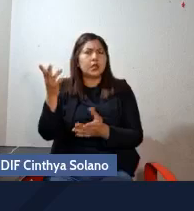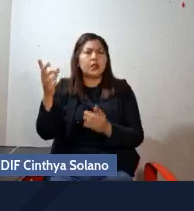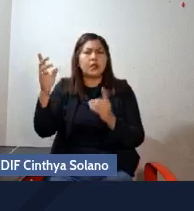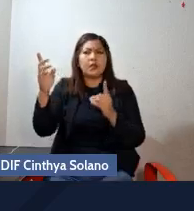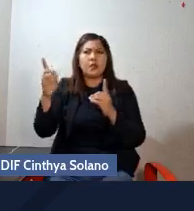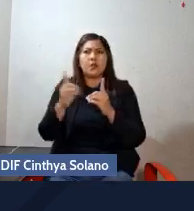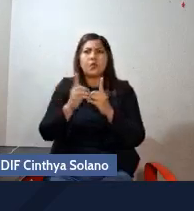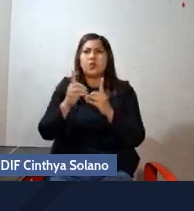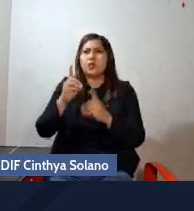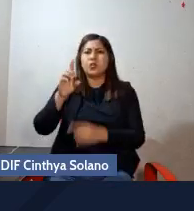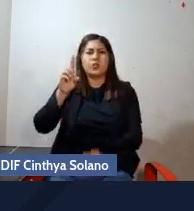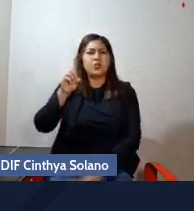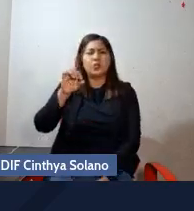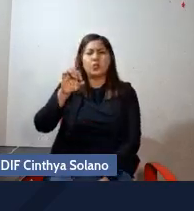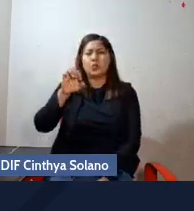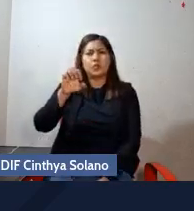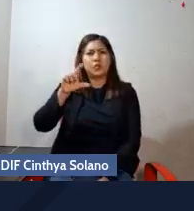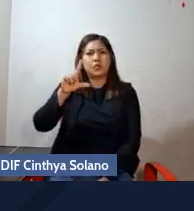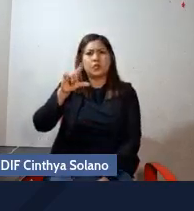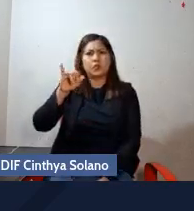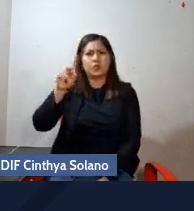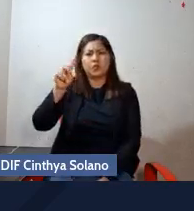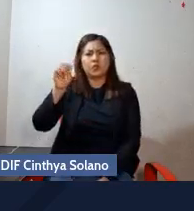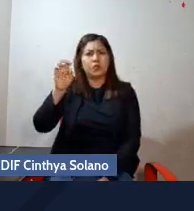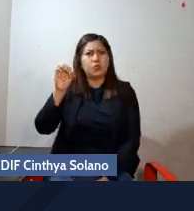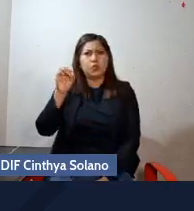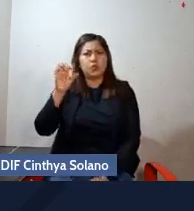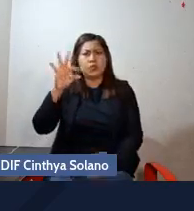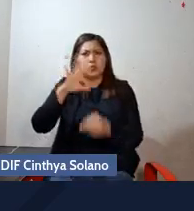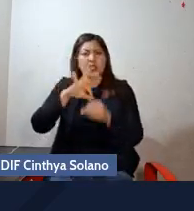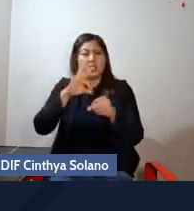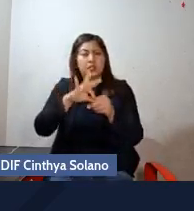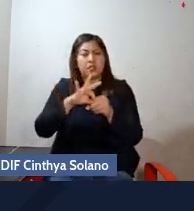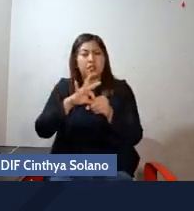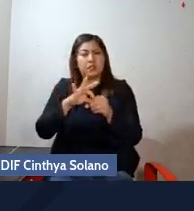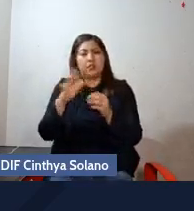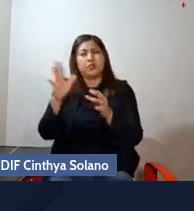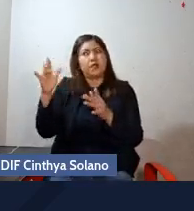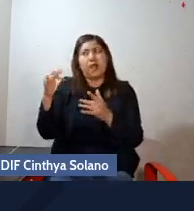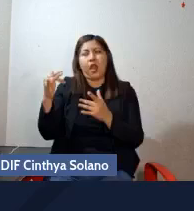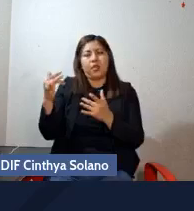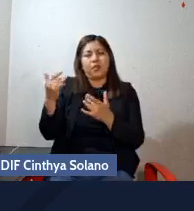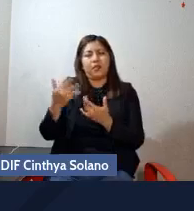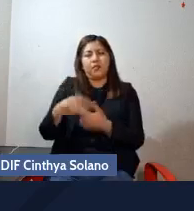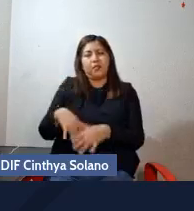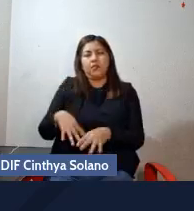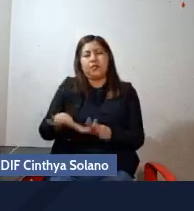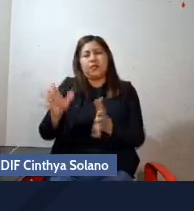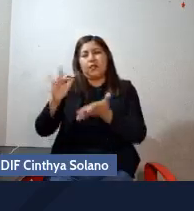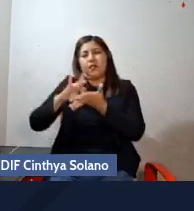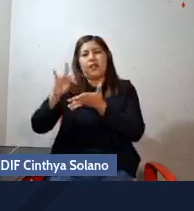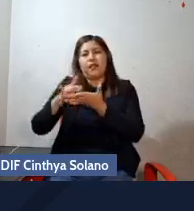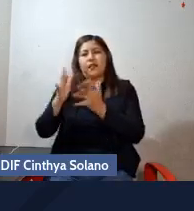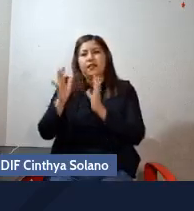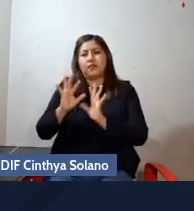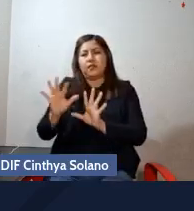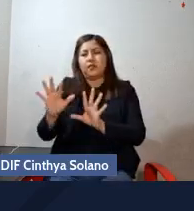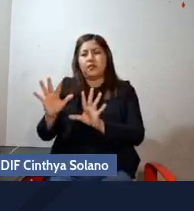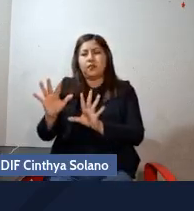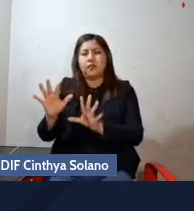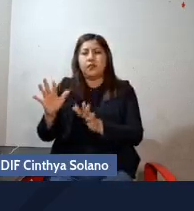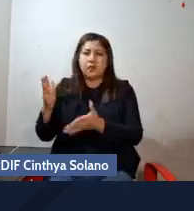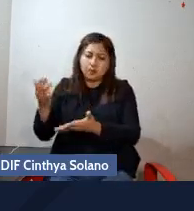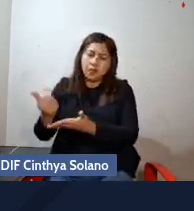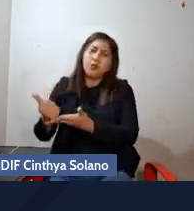le decimos, ay, ¿qué cree? No es en esta ventanilla, gracias por llamar, pero no le podemos ayudar. Por supuesto que podemos y